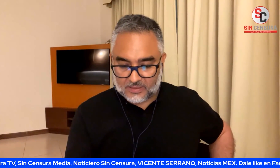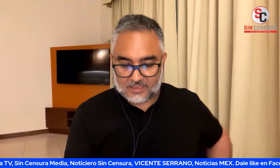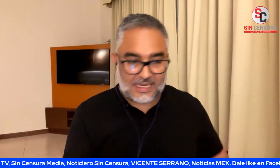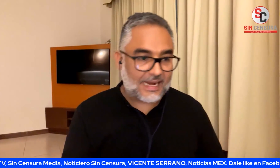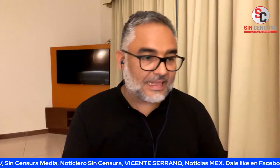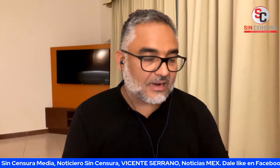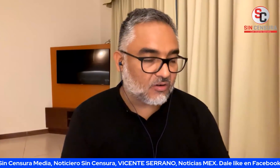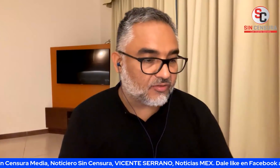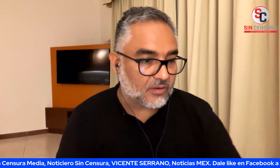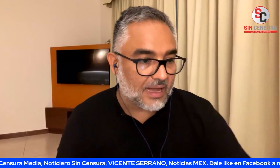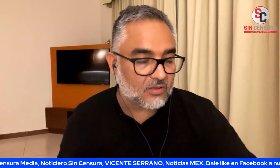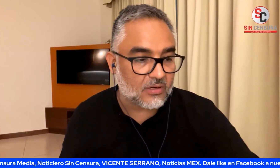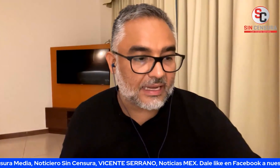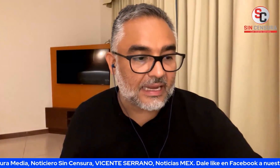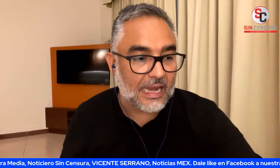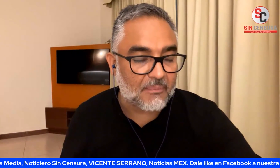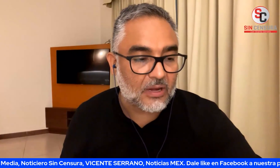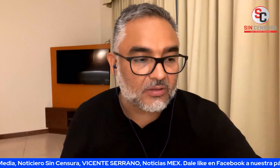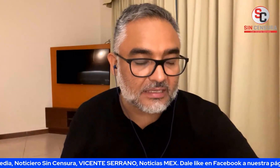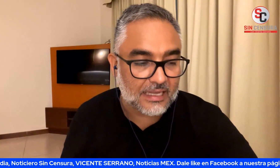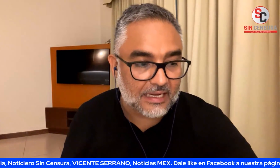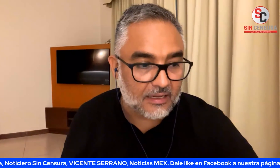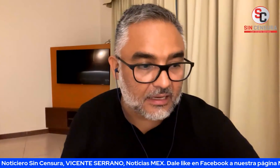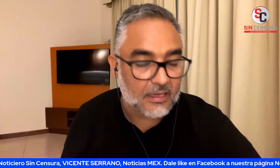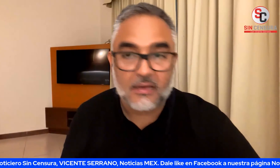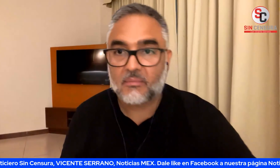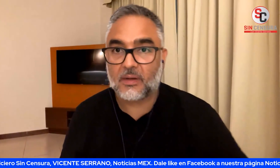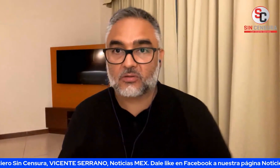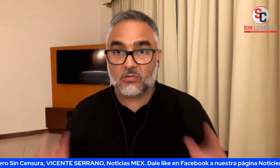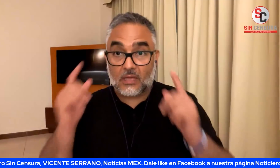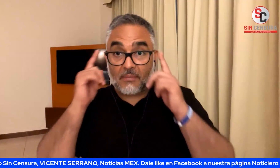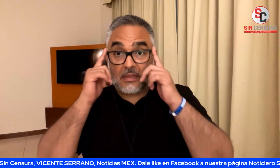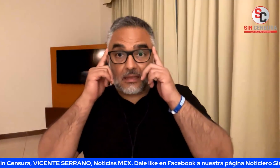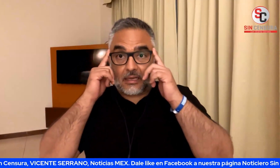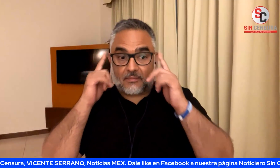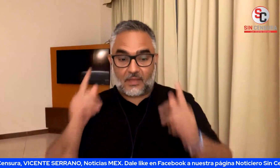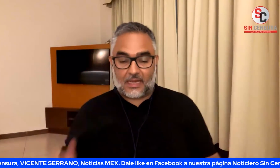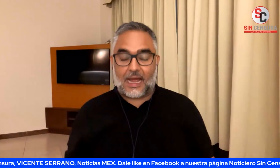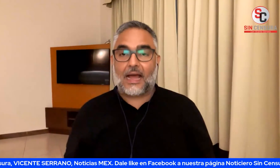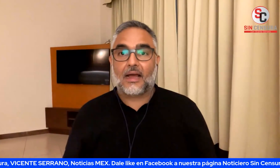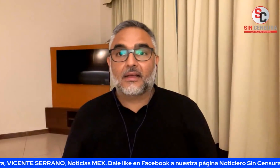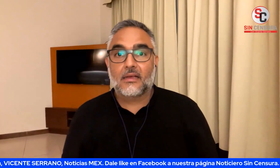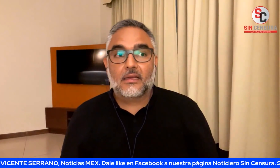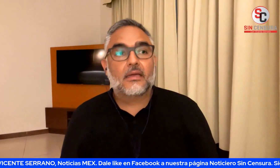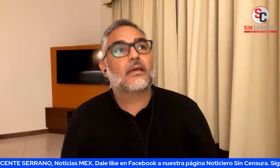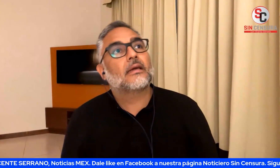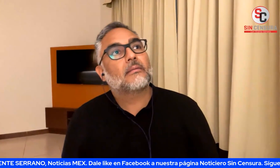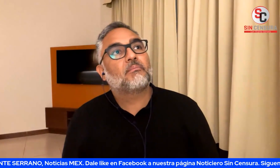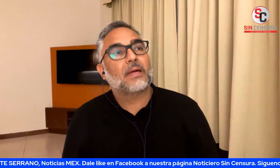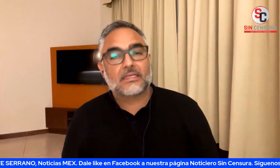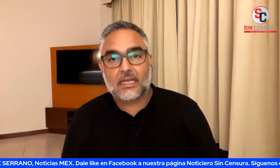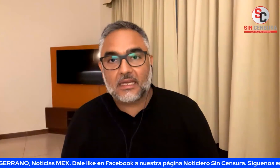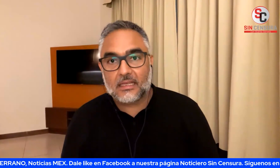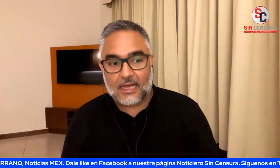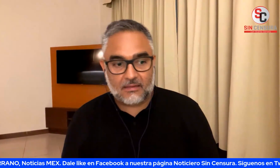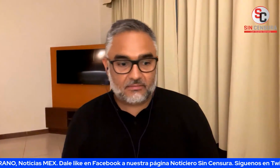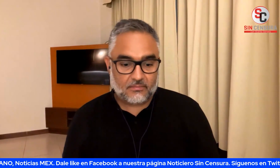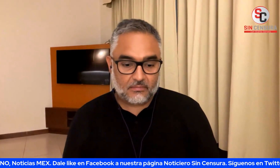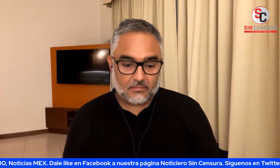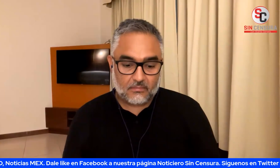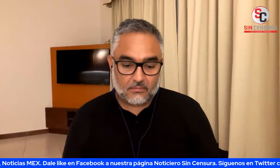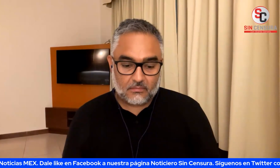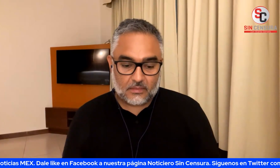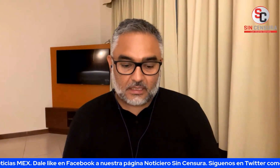bueno, pues ya queda confirmado que la periodista que presuntamente era